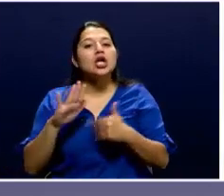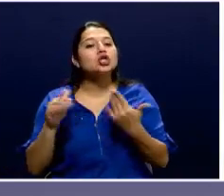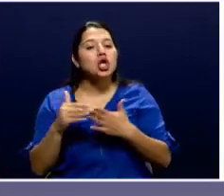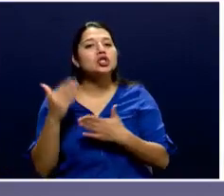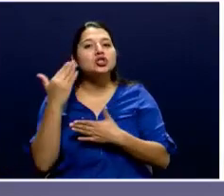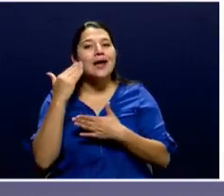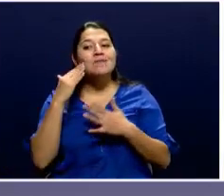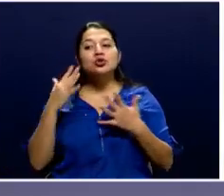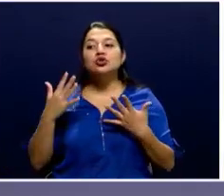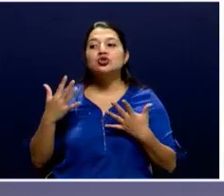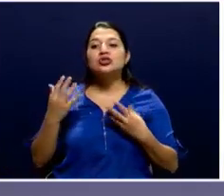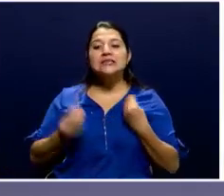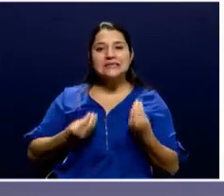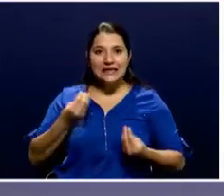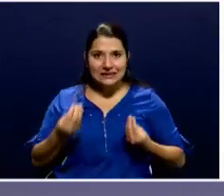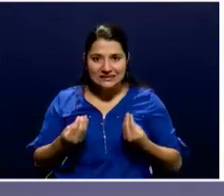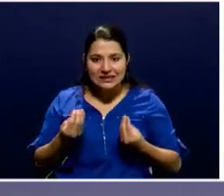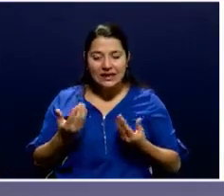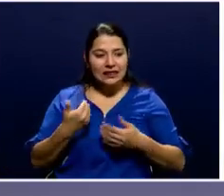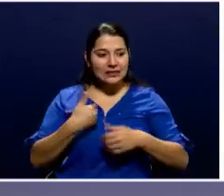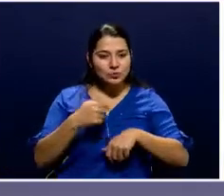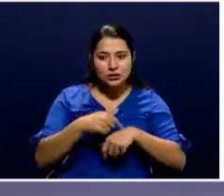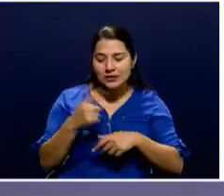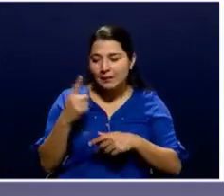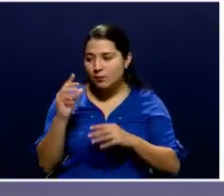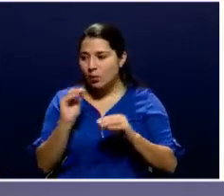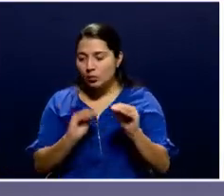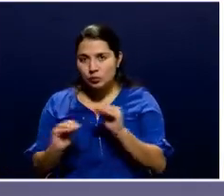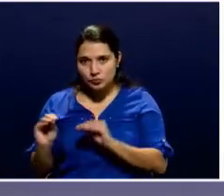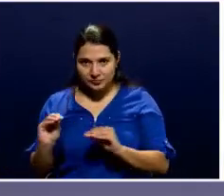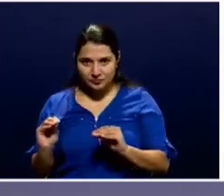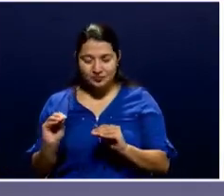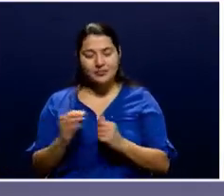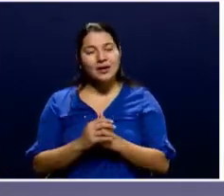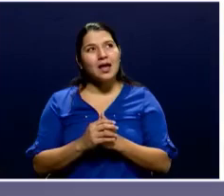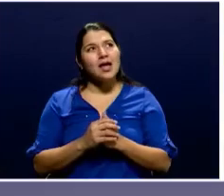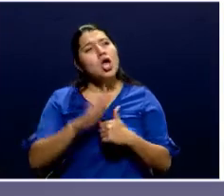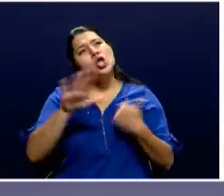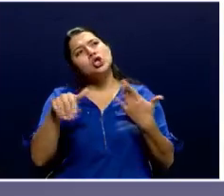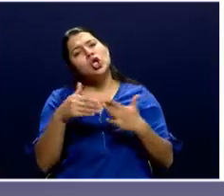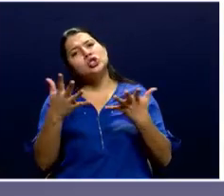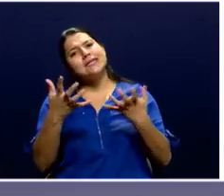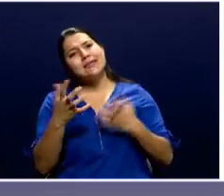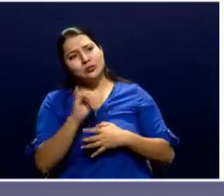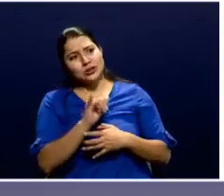Uno espera que en algún momento termine, pero sin embargo,